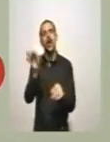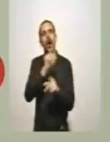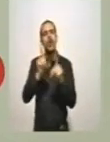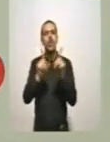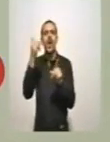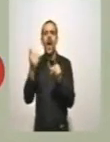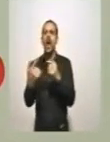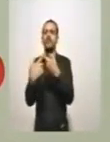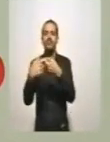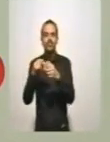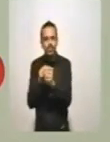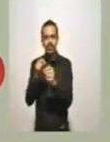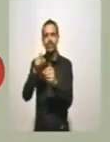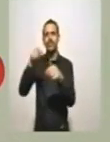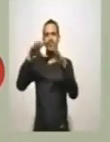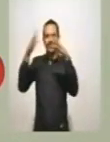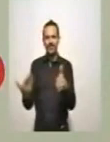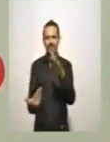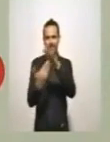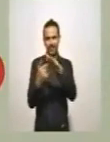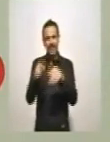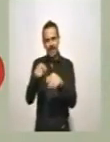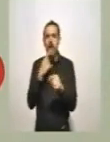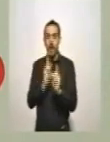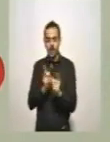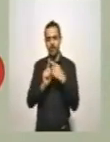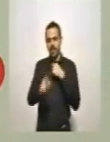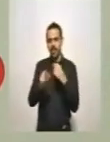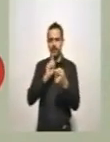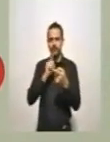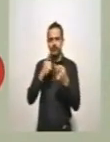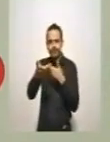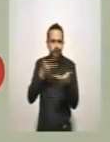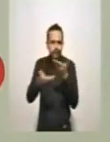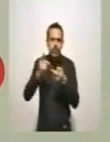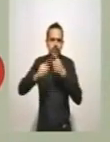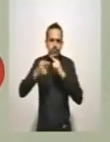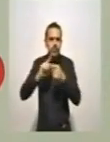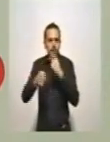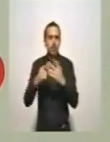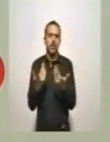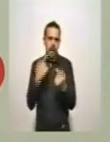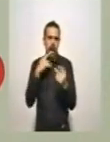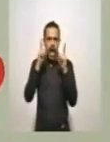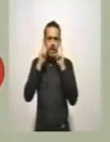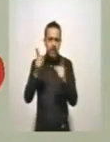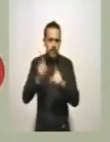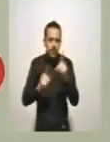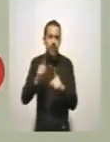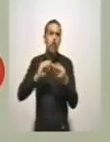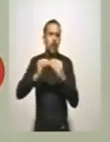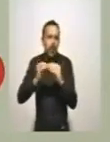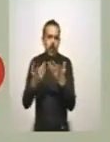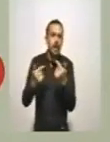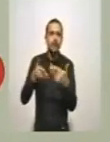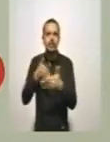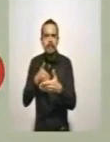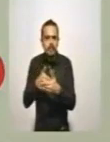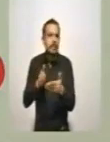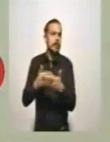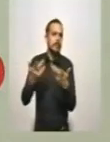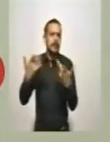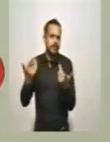de conocer y atender los distintos problemas que se van produciendo en este sector en